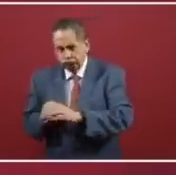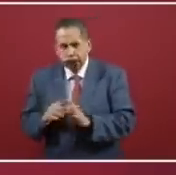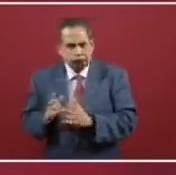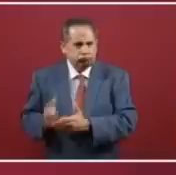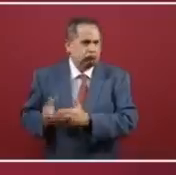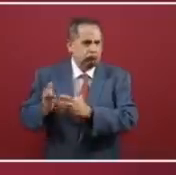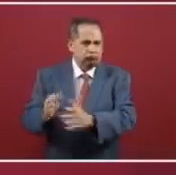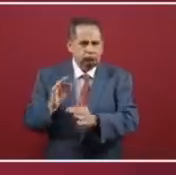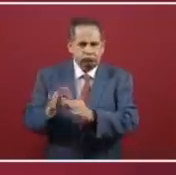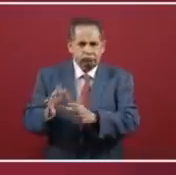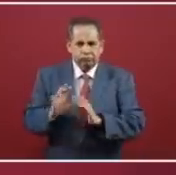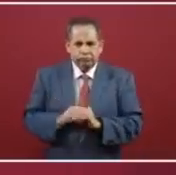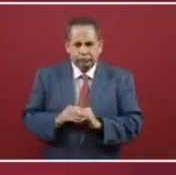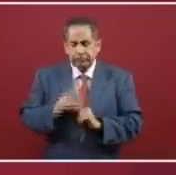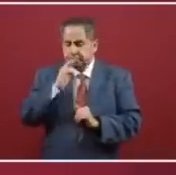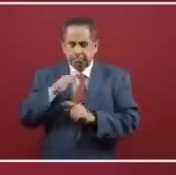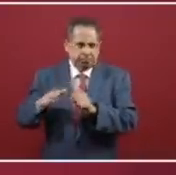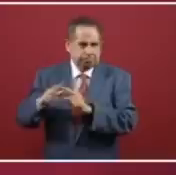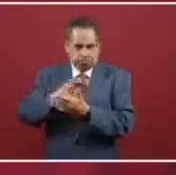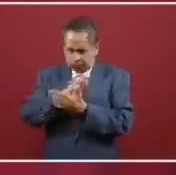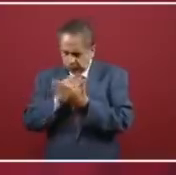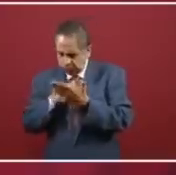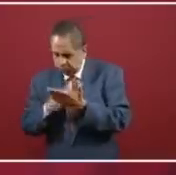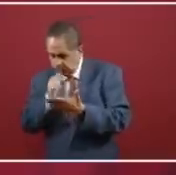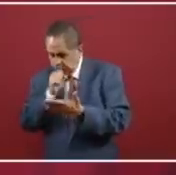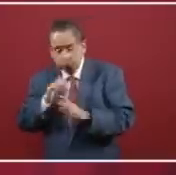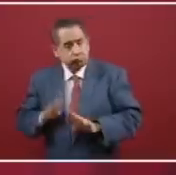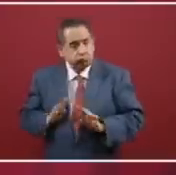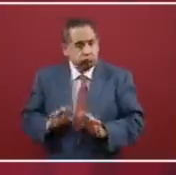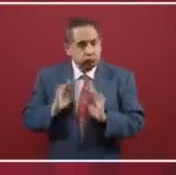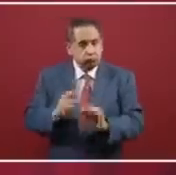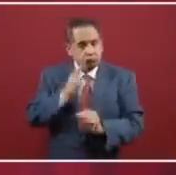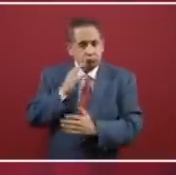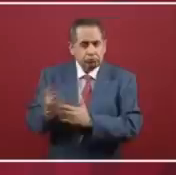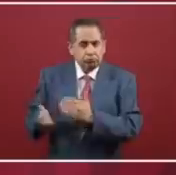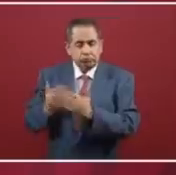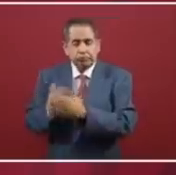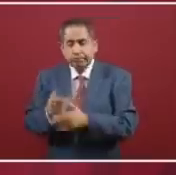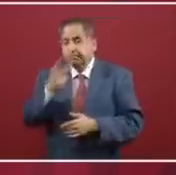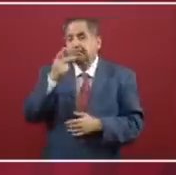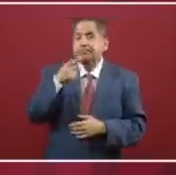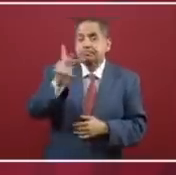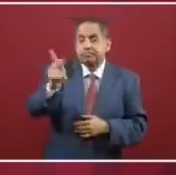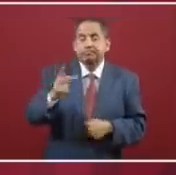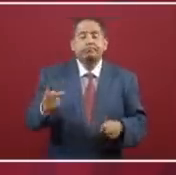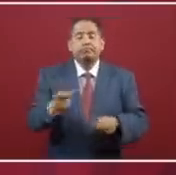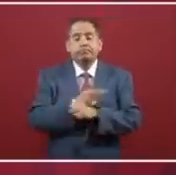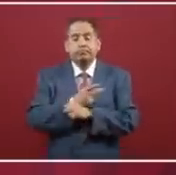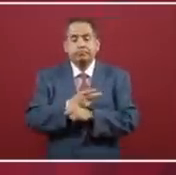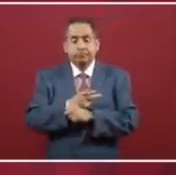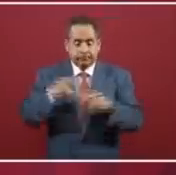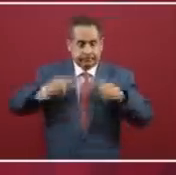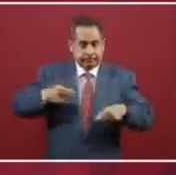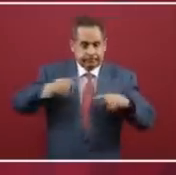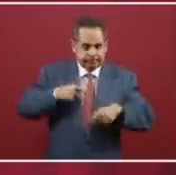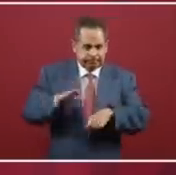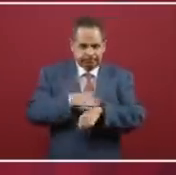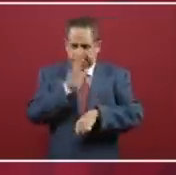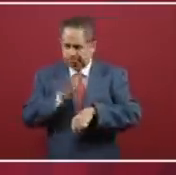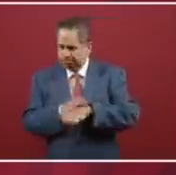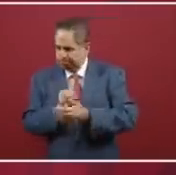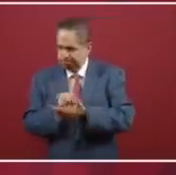ofrecía mejores condiciones económicas sin embargo los que calificaron